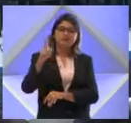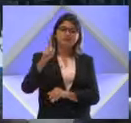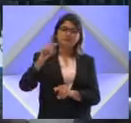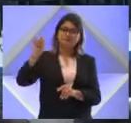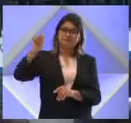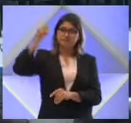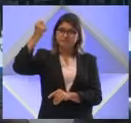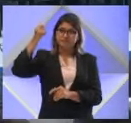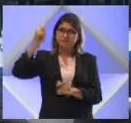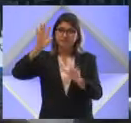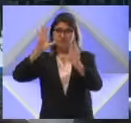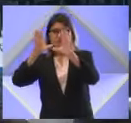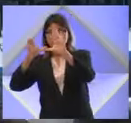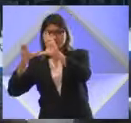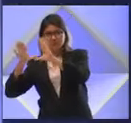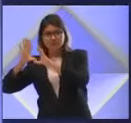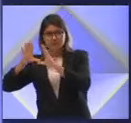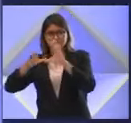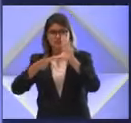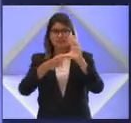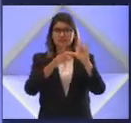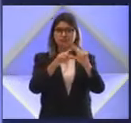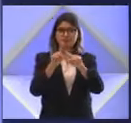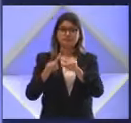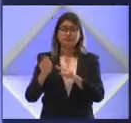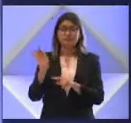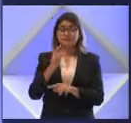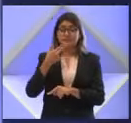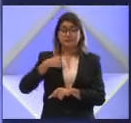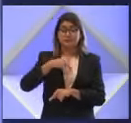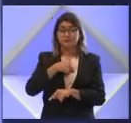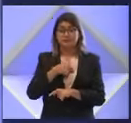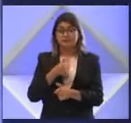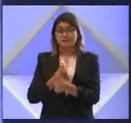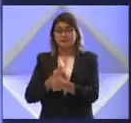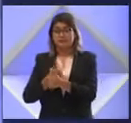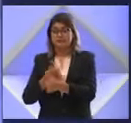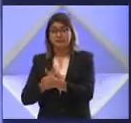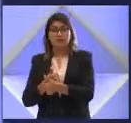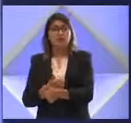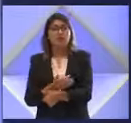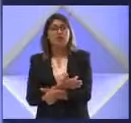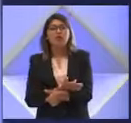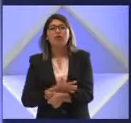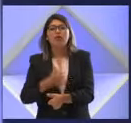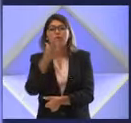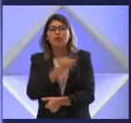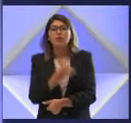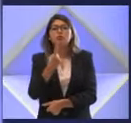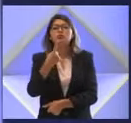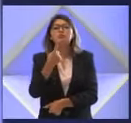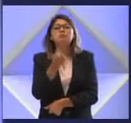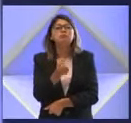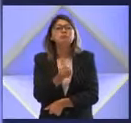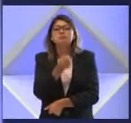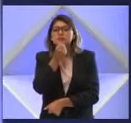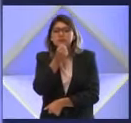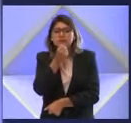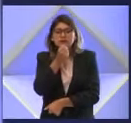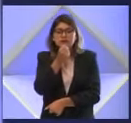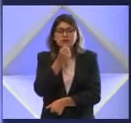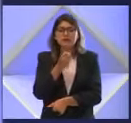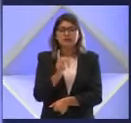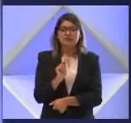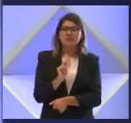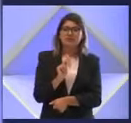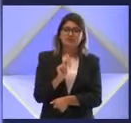será difícil competir con ese un mini segundo de latencia de 5g que mencionaba pero creo que habrá lugares